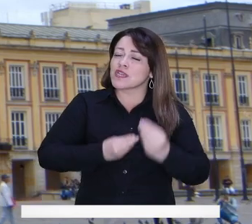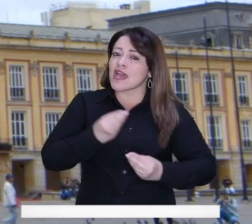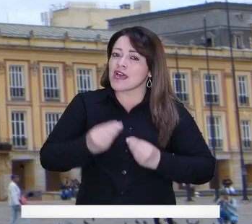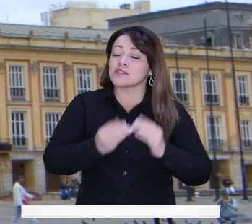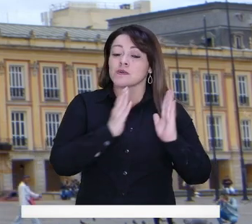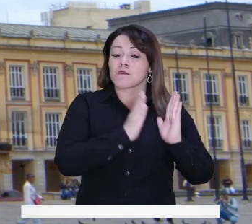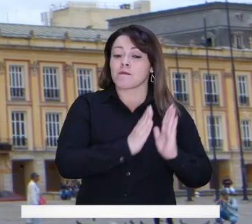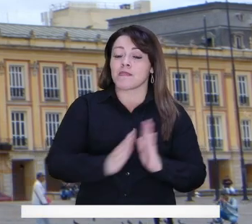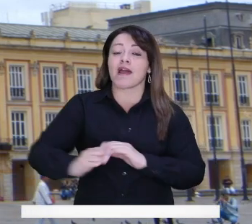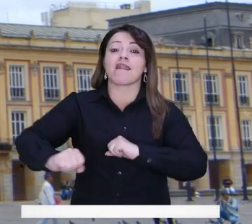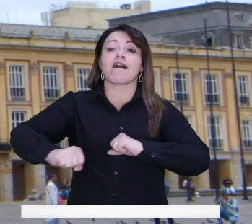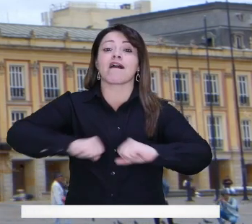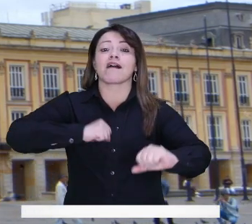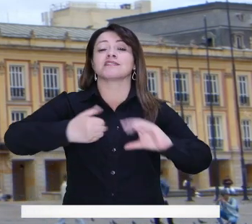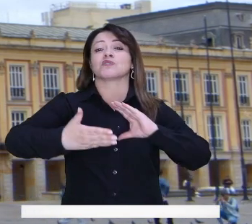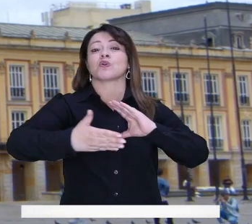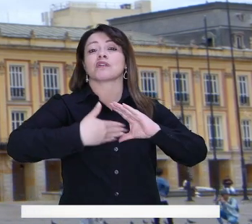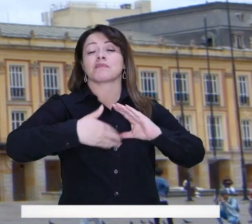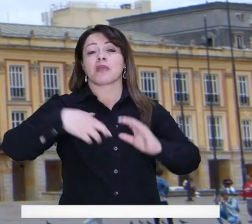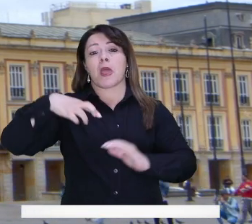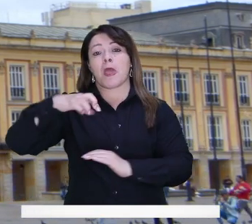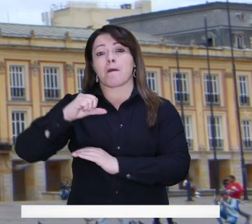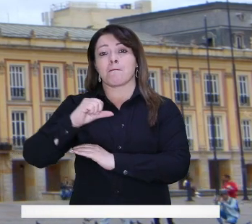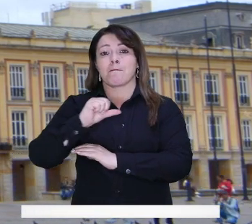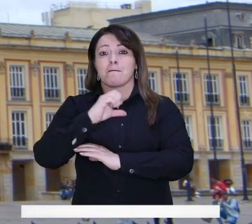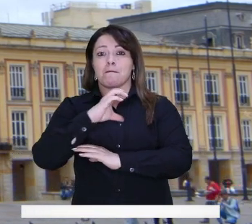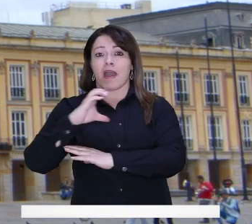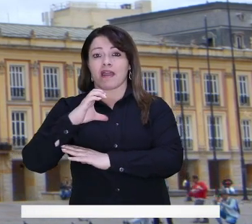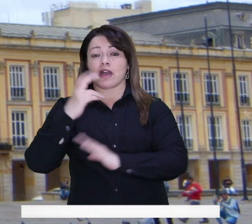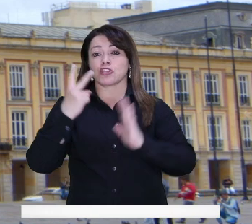la articulación del Plan de Acción Climática PAC